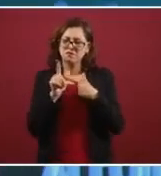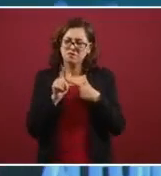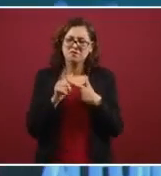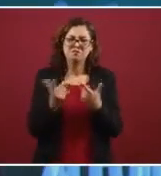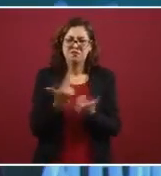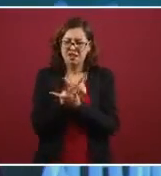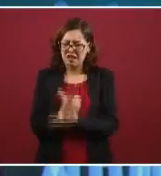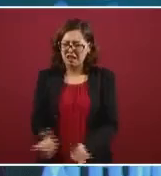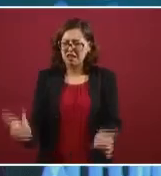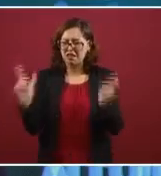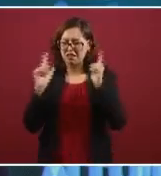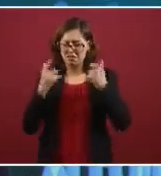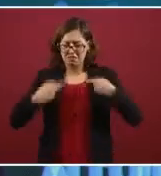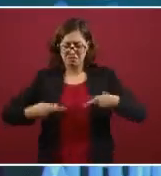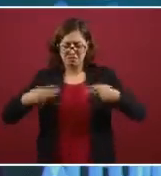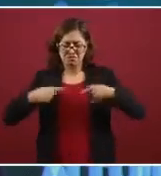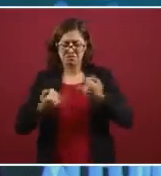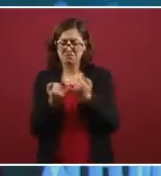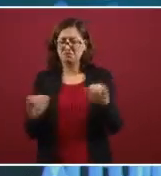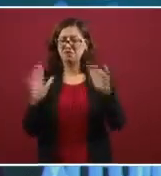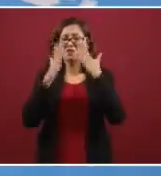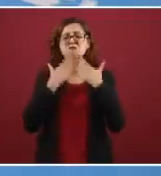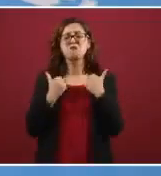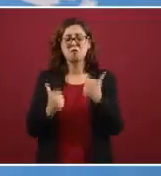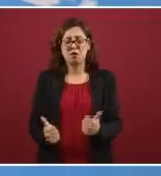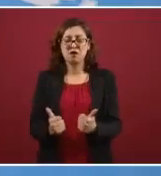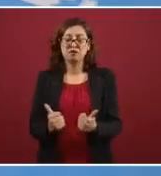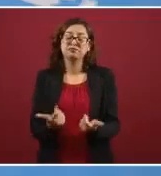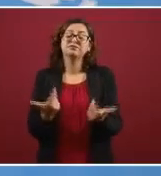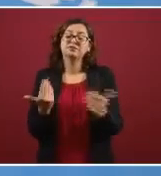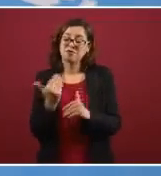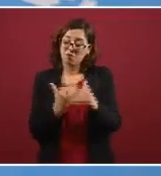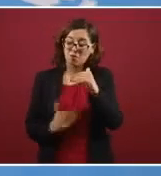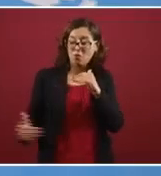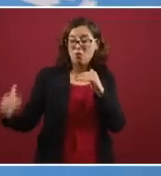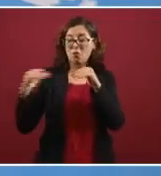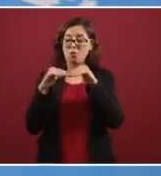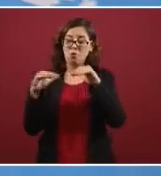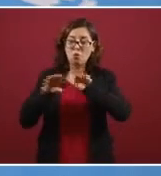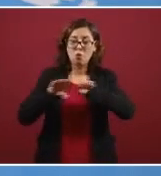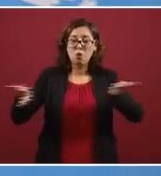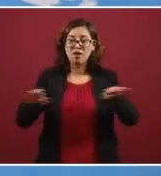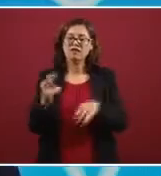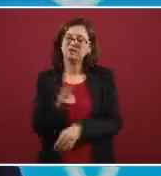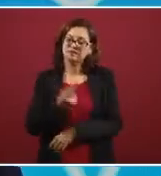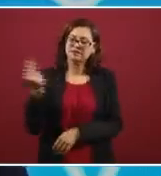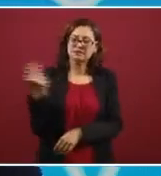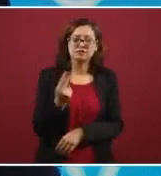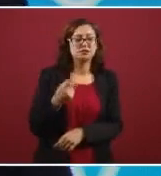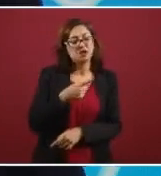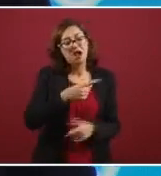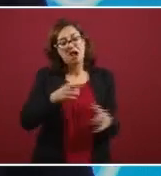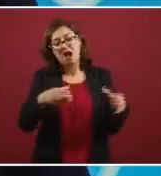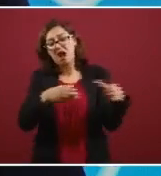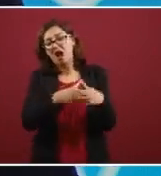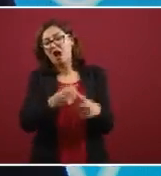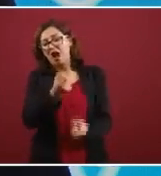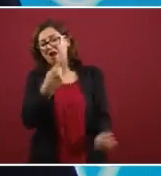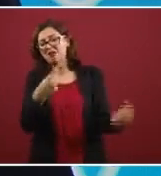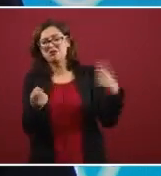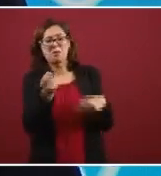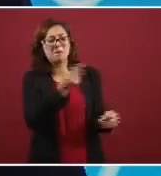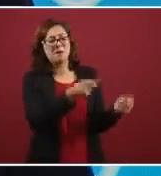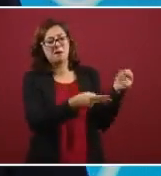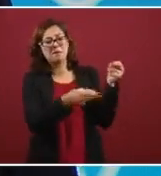la emancipación de las personas. La igualdad es una condición necesaria para desmantelar privilegios. Lo que